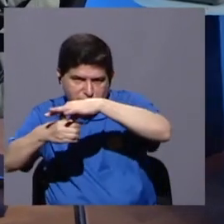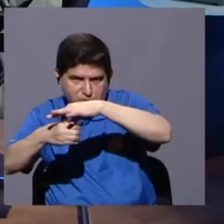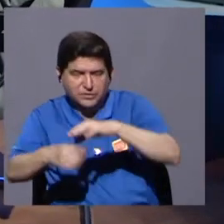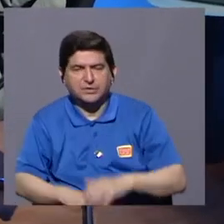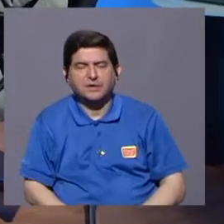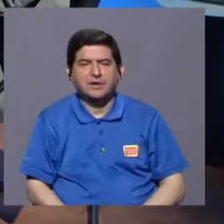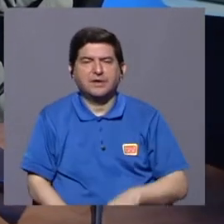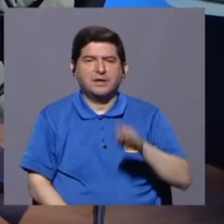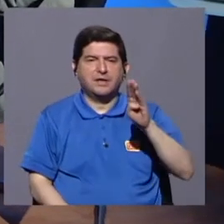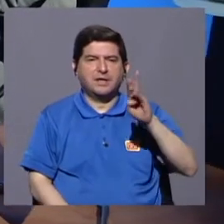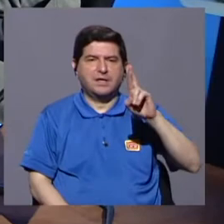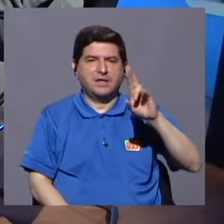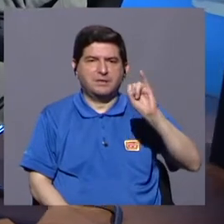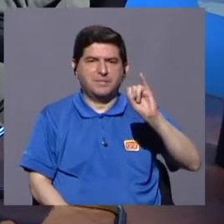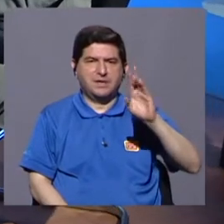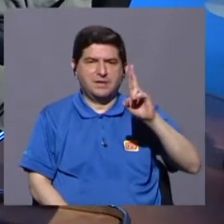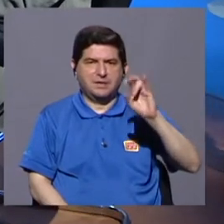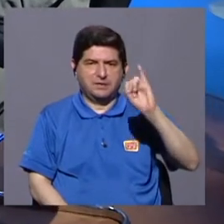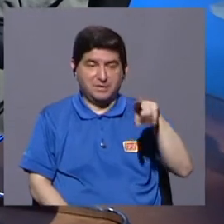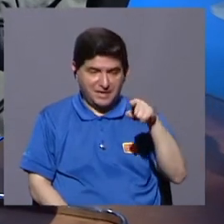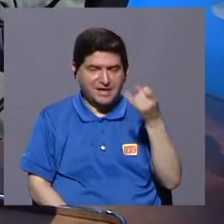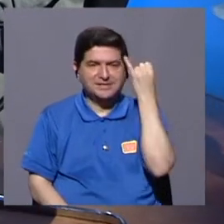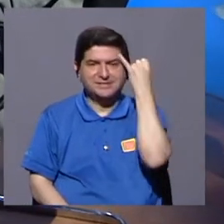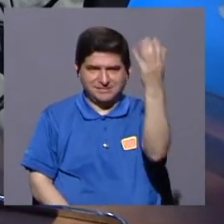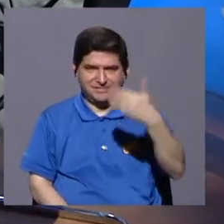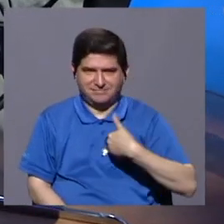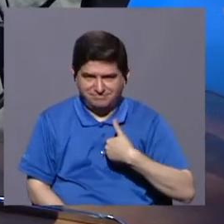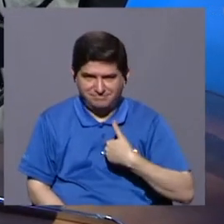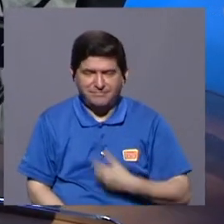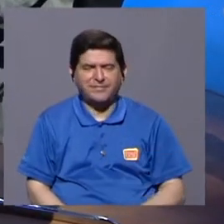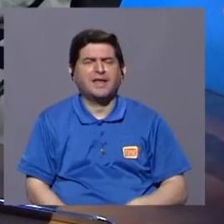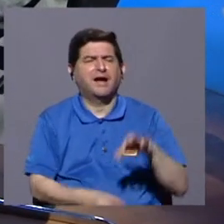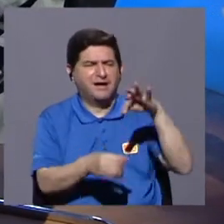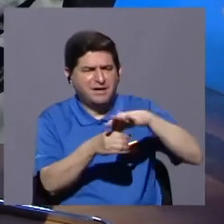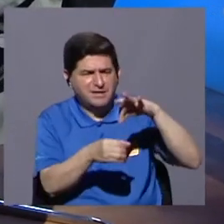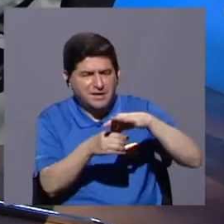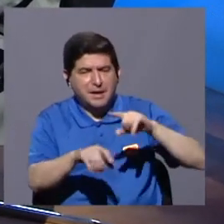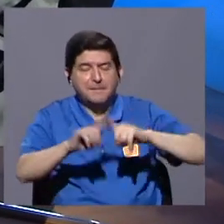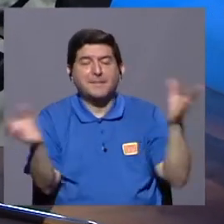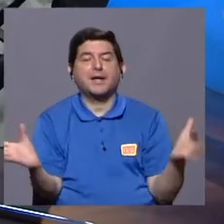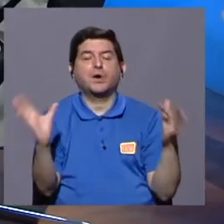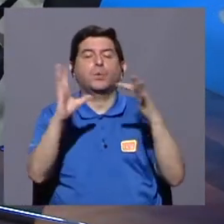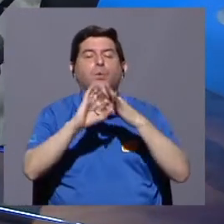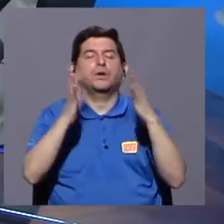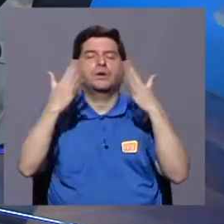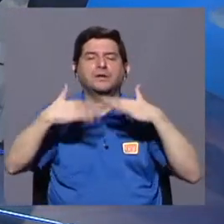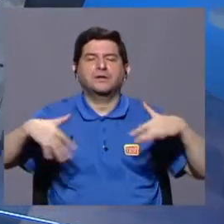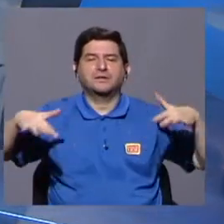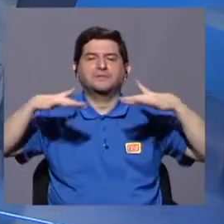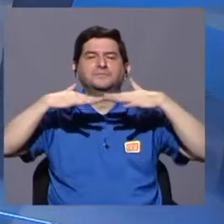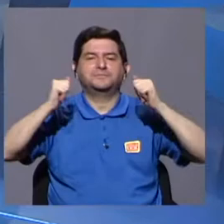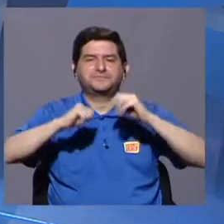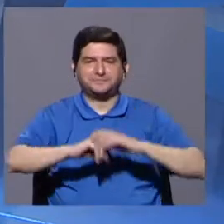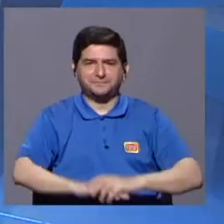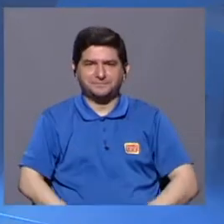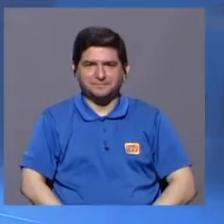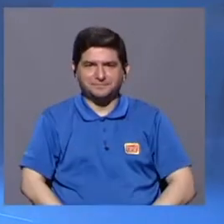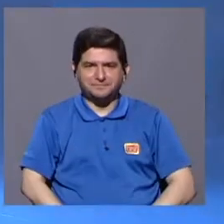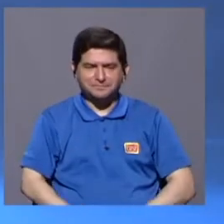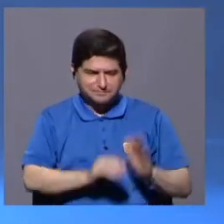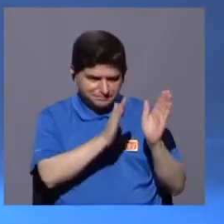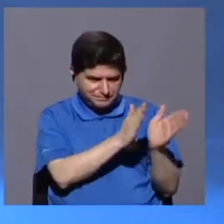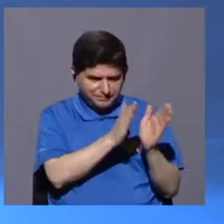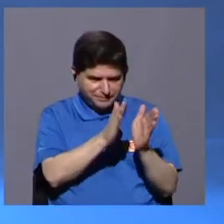los Bribris tienen esta visión de cultivar, pero en armonía con el ambiente. Entonces, organizamos